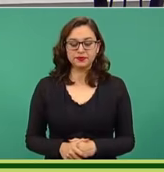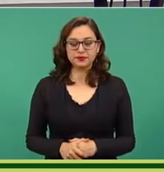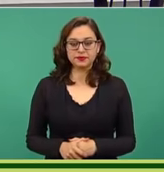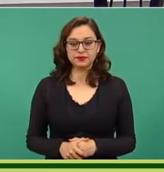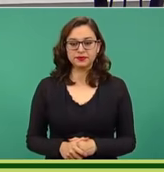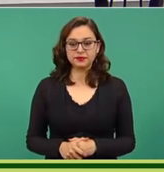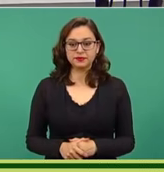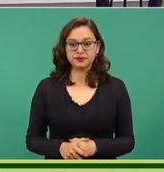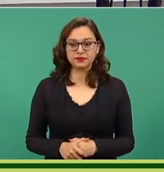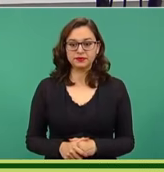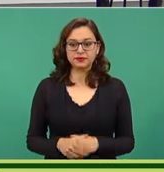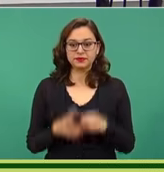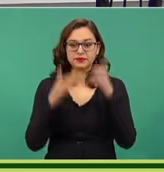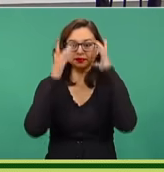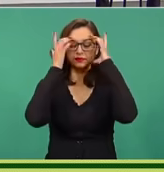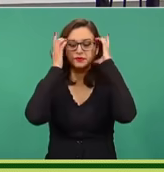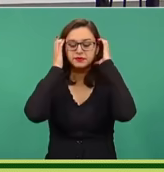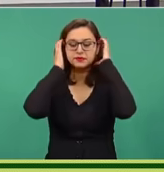este